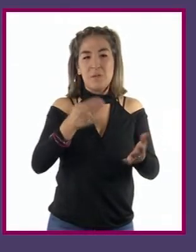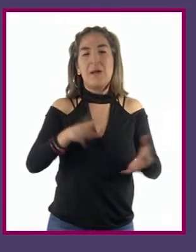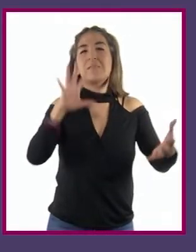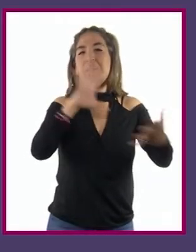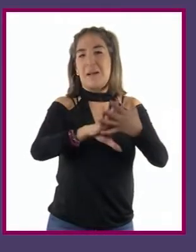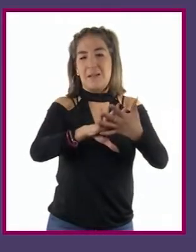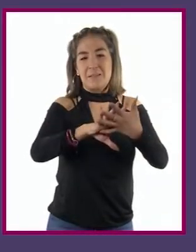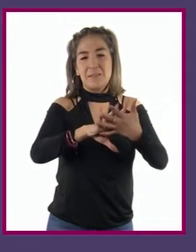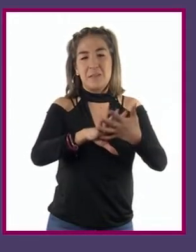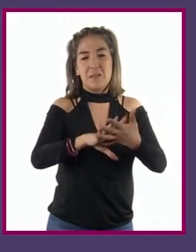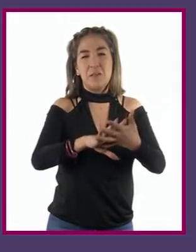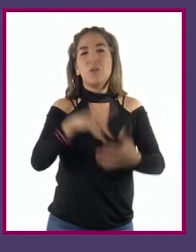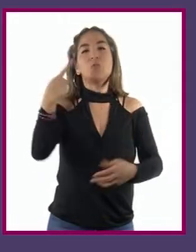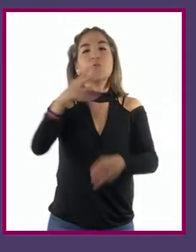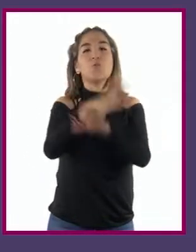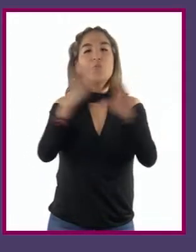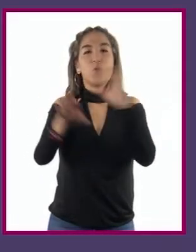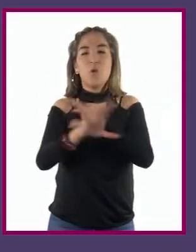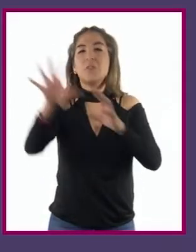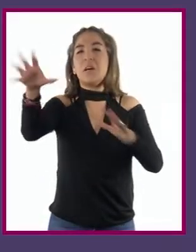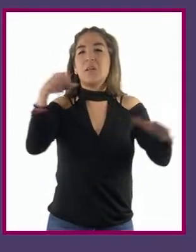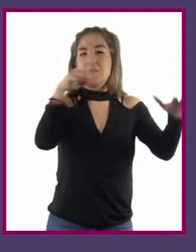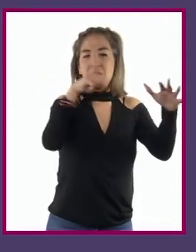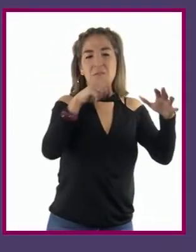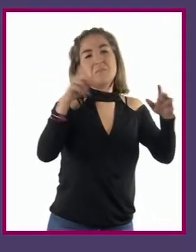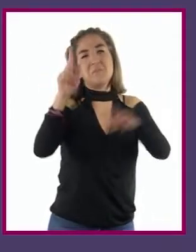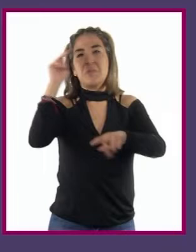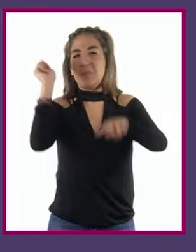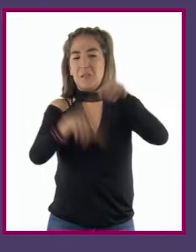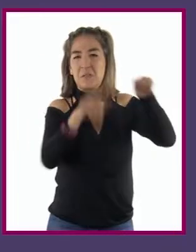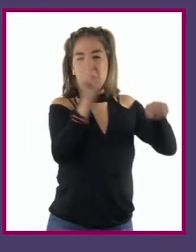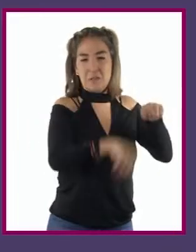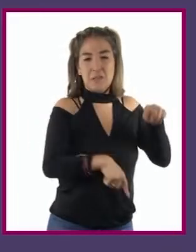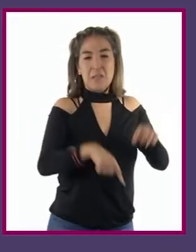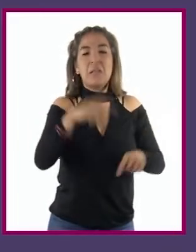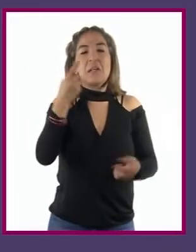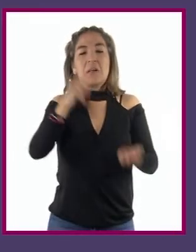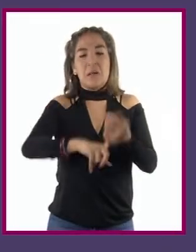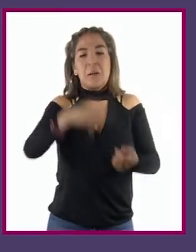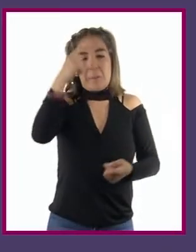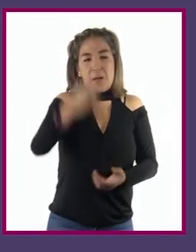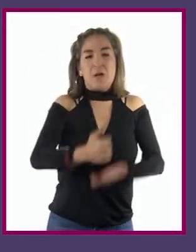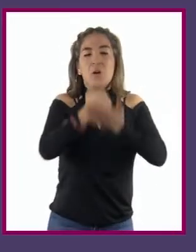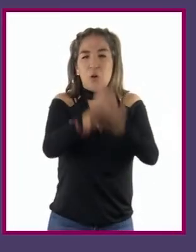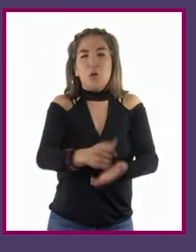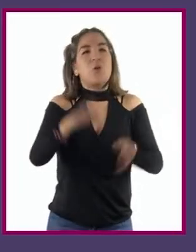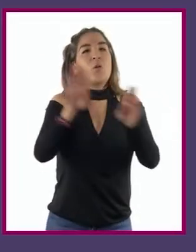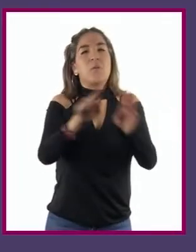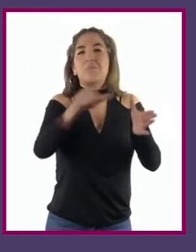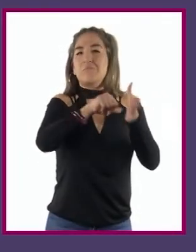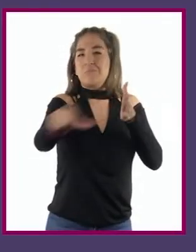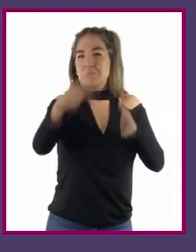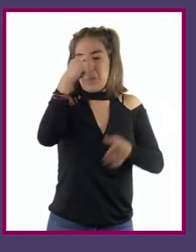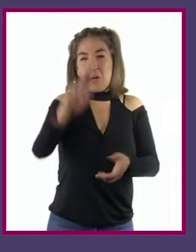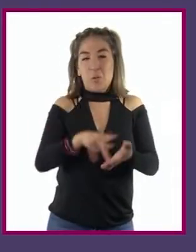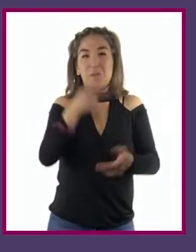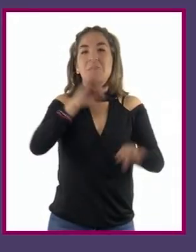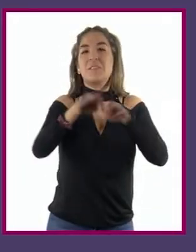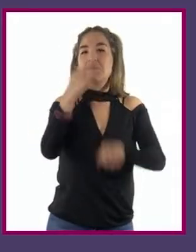prisión, decomiso de bienes, destitución, inhabilitación para volver a ocupar cargos